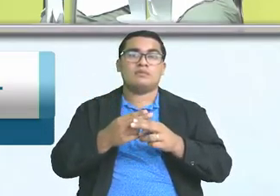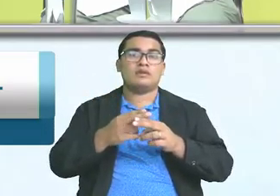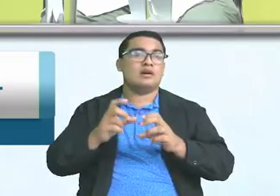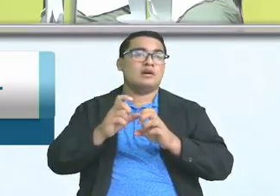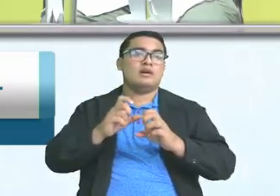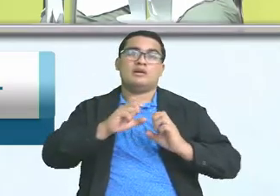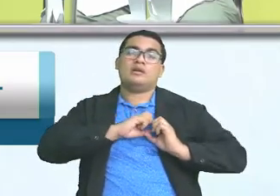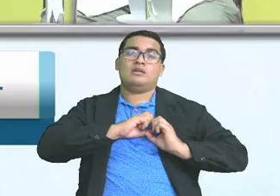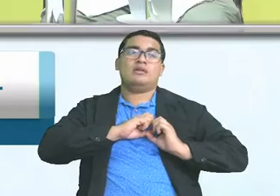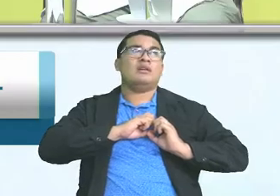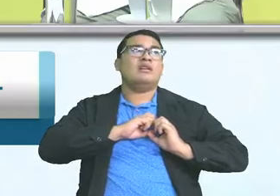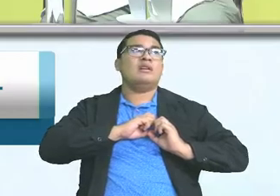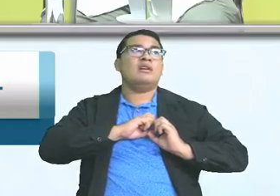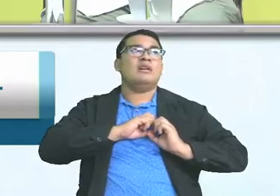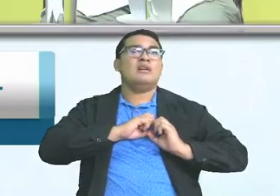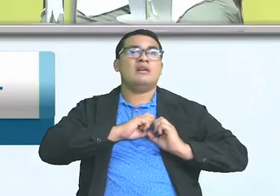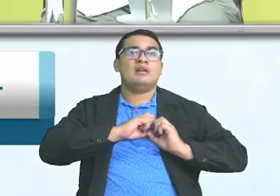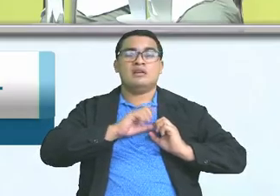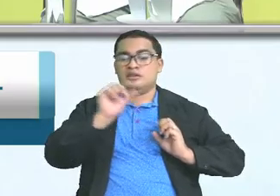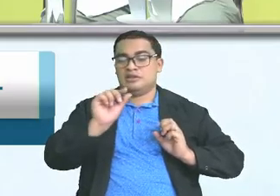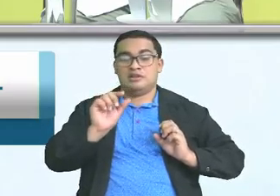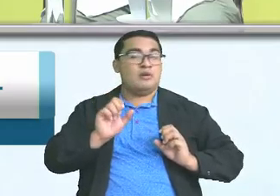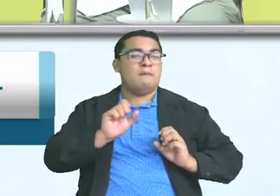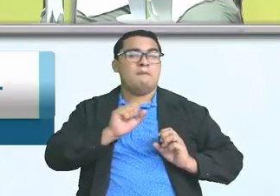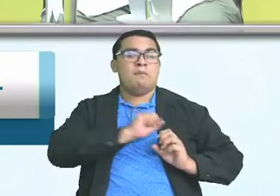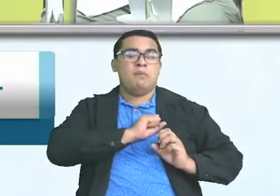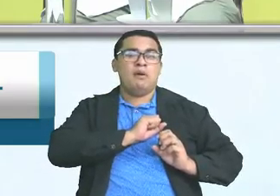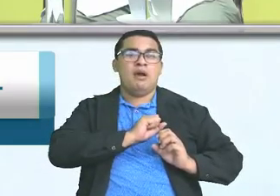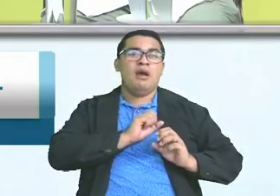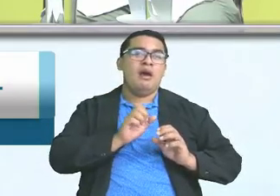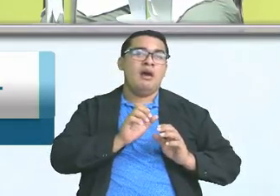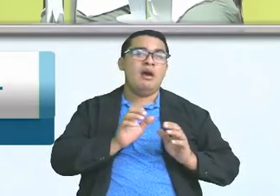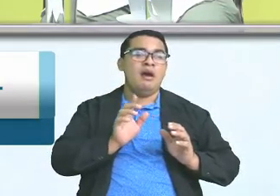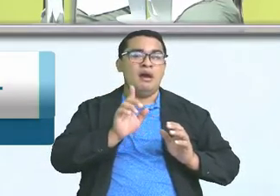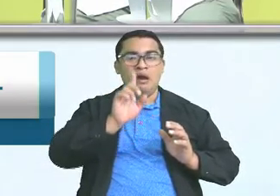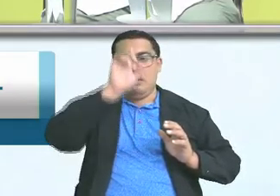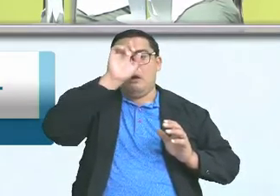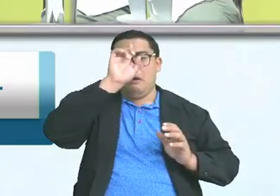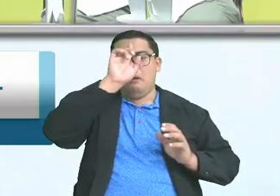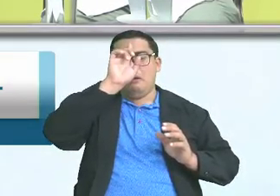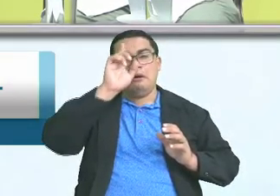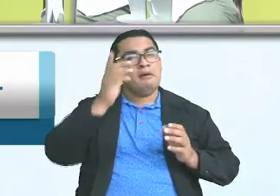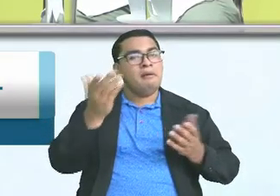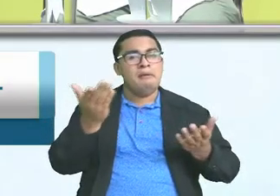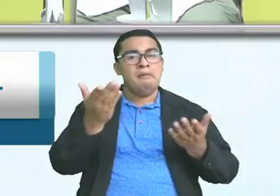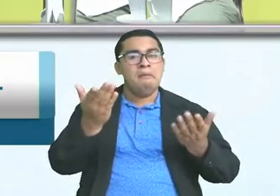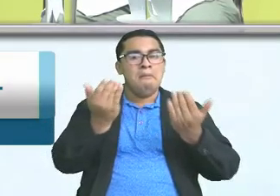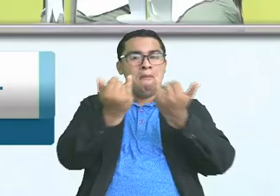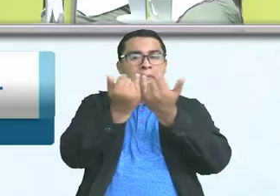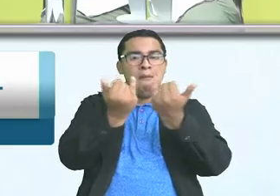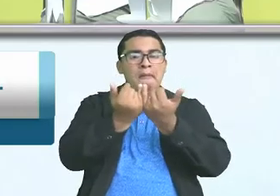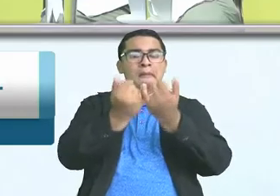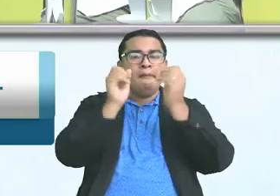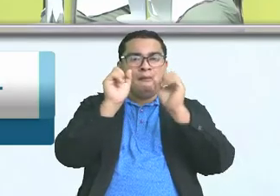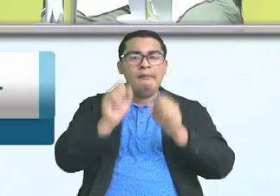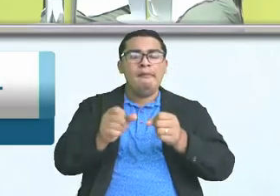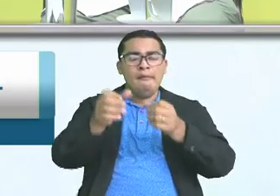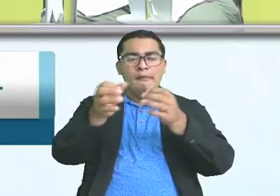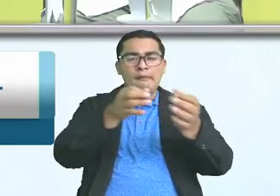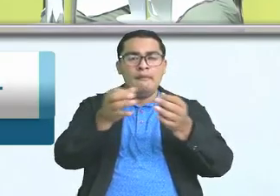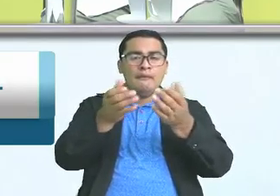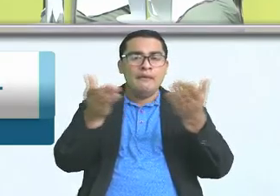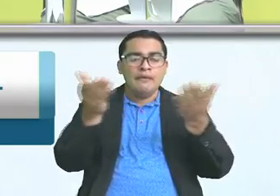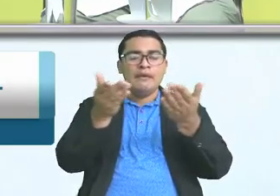lacunares, que son infartos muy chiquitos que se producen por daño directo de la hipertensión en las arterias crónicas. O sea, definitivamente